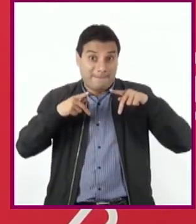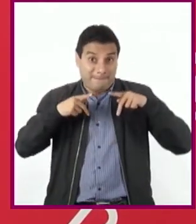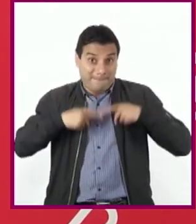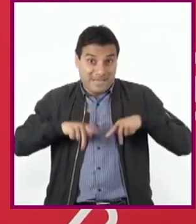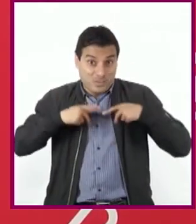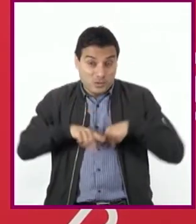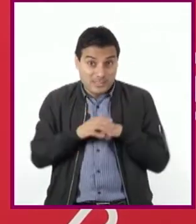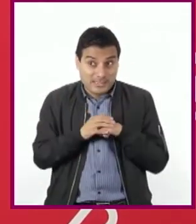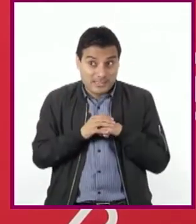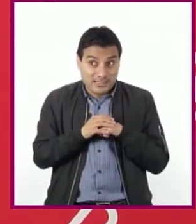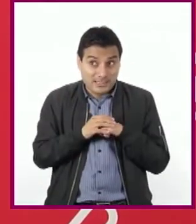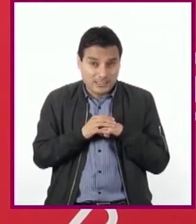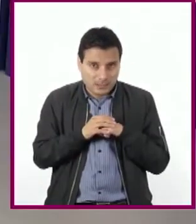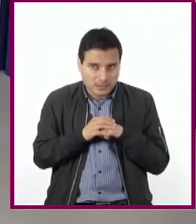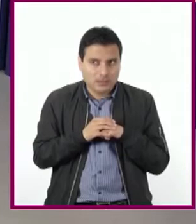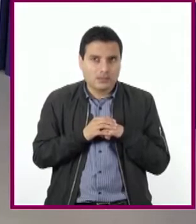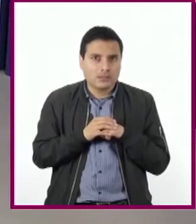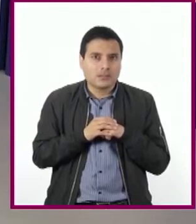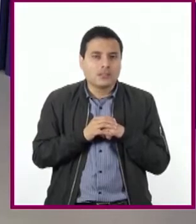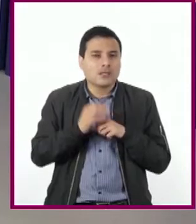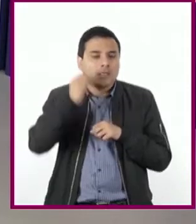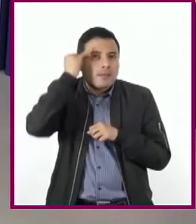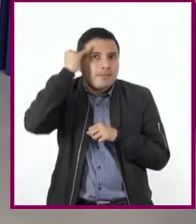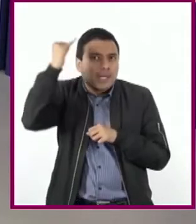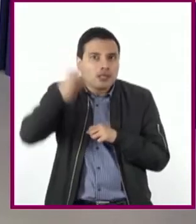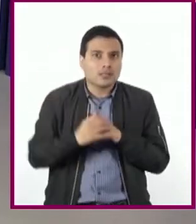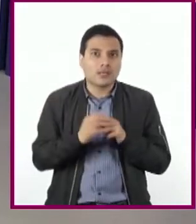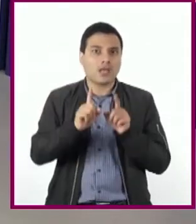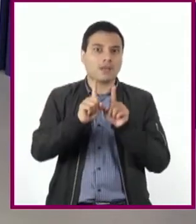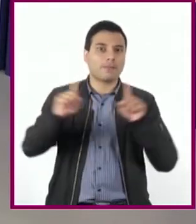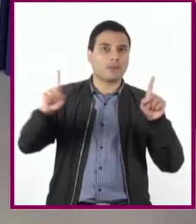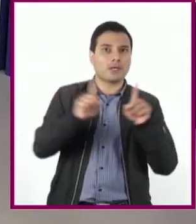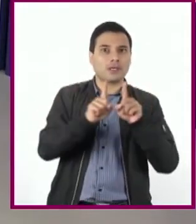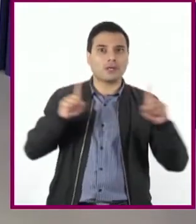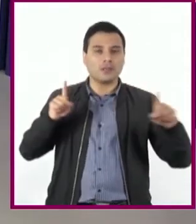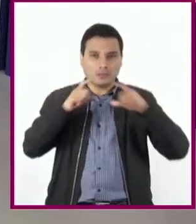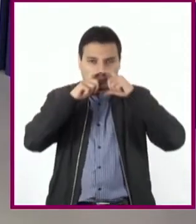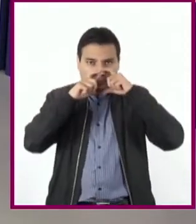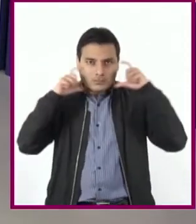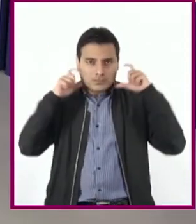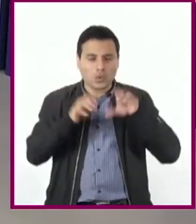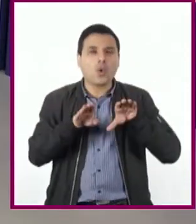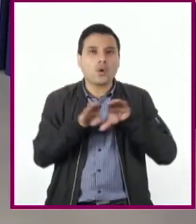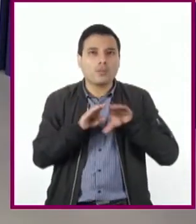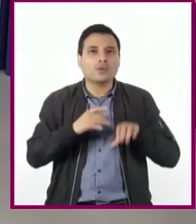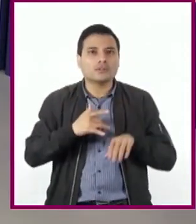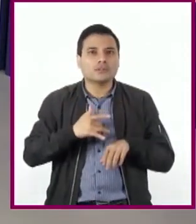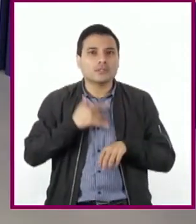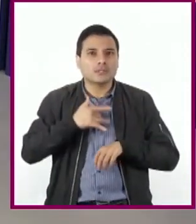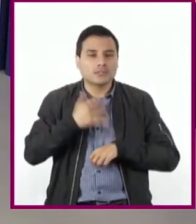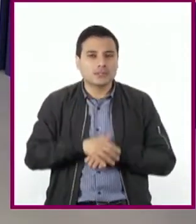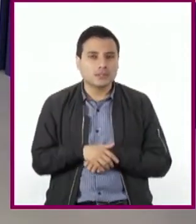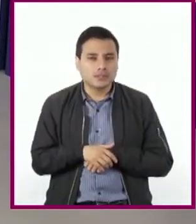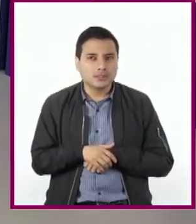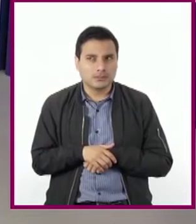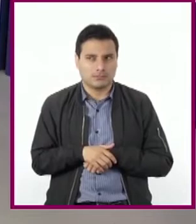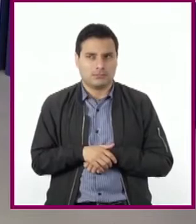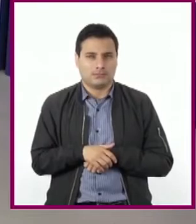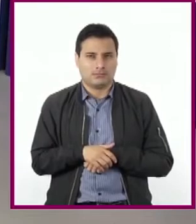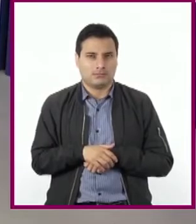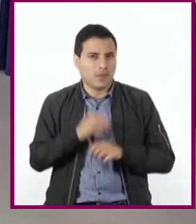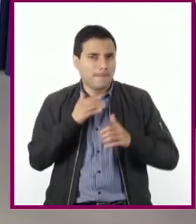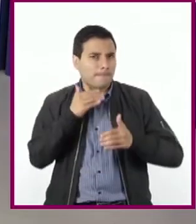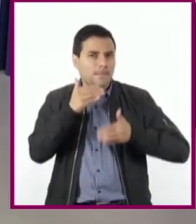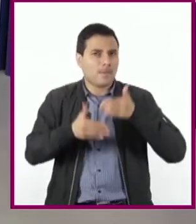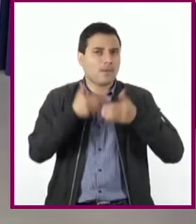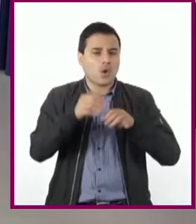se hubieran quedado en sana distancia? ¿Se sentirían igual que ustedes en estos momentos? ¿Cómo saldrían adelante